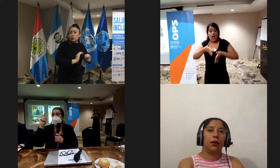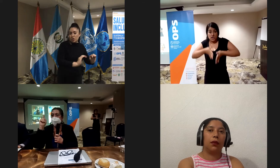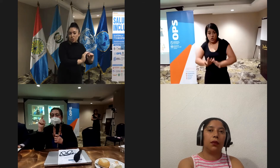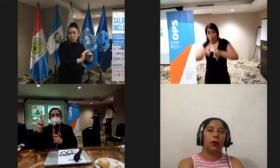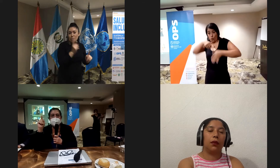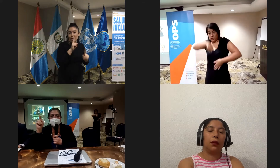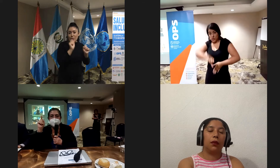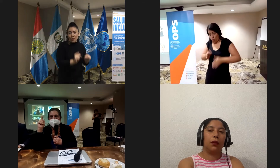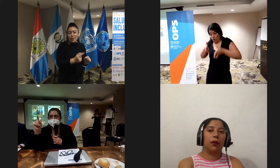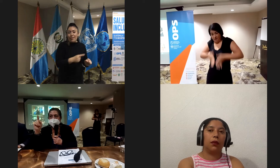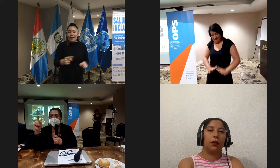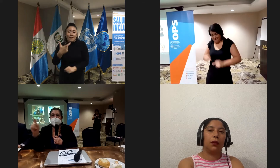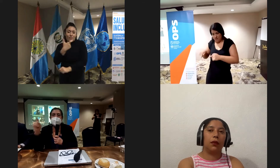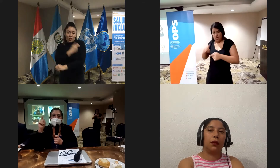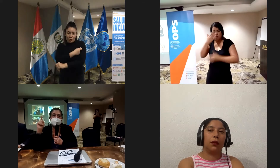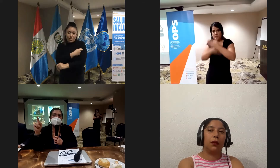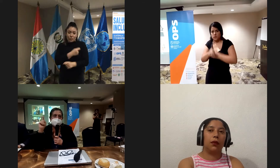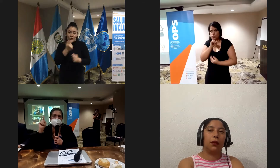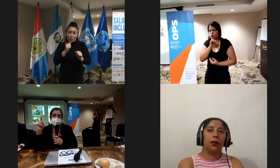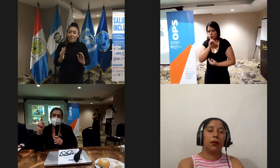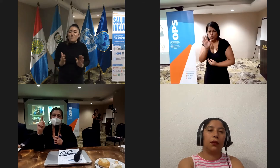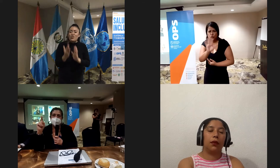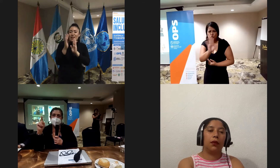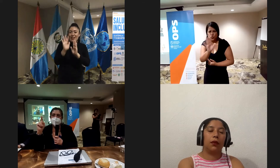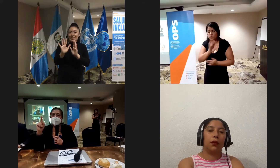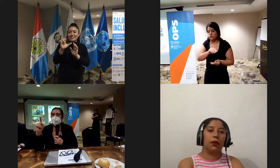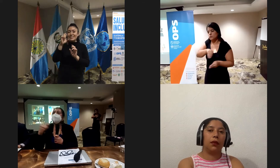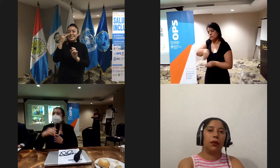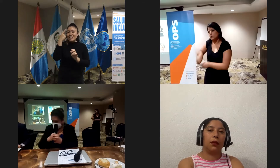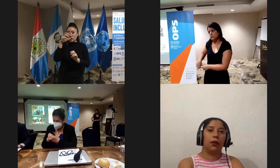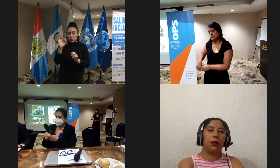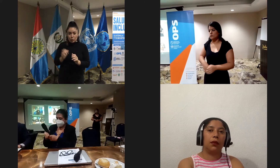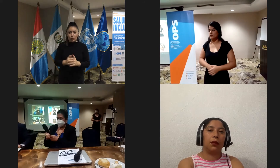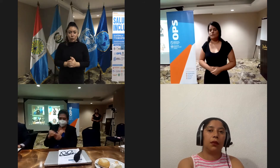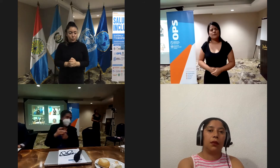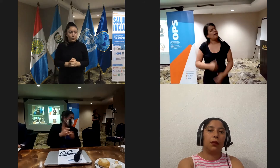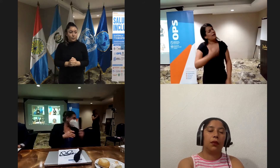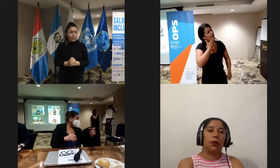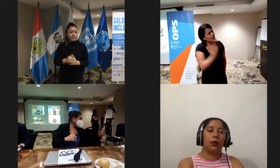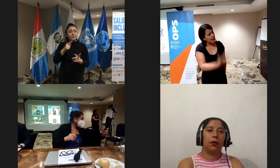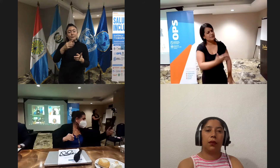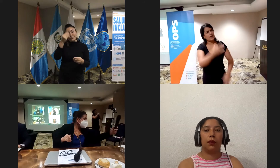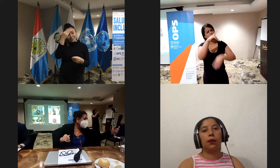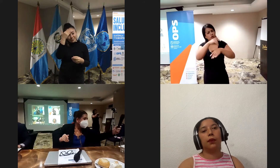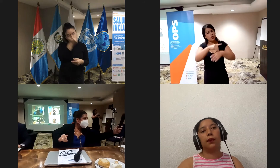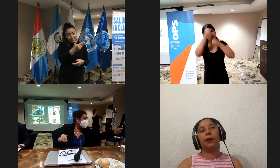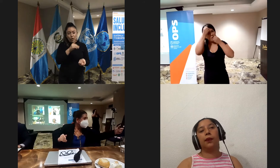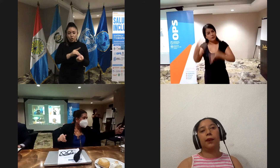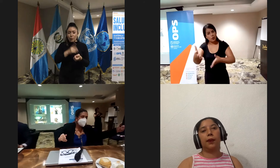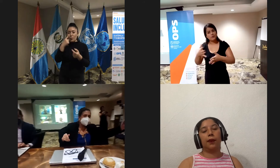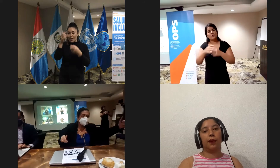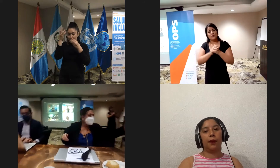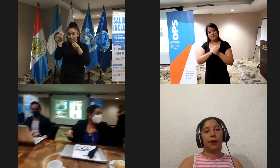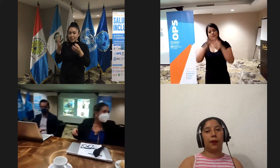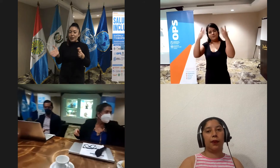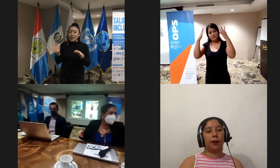para que no sean contados en ese censo. Gracias, doctora, por la información y ampliación a la vez,